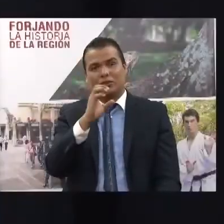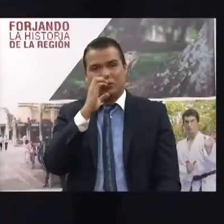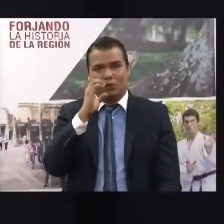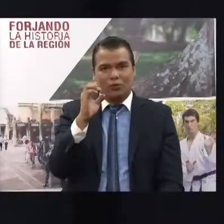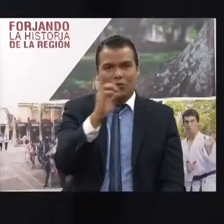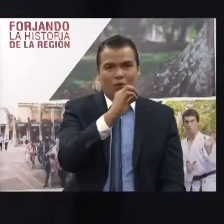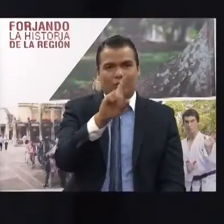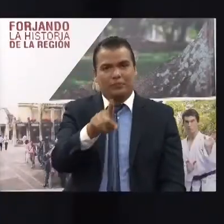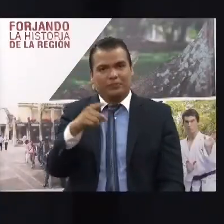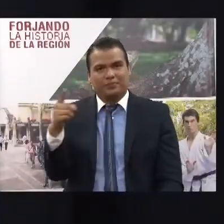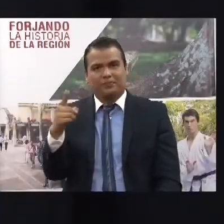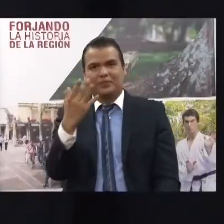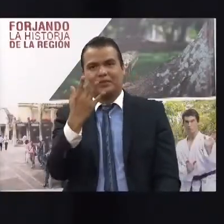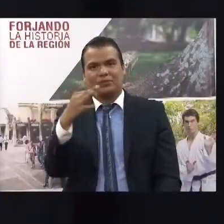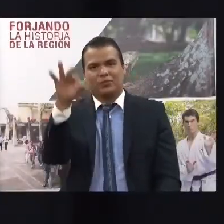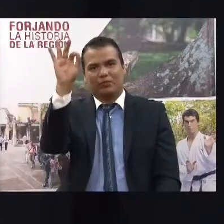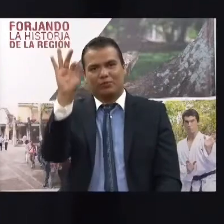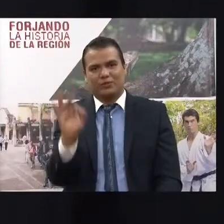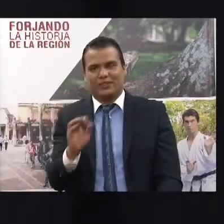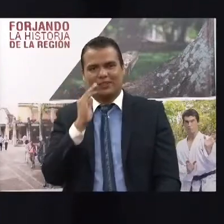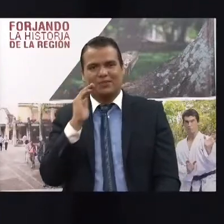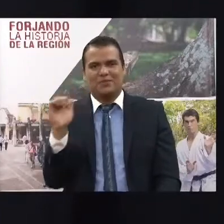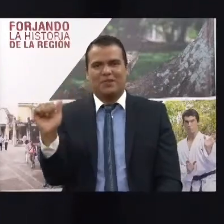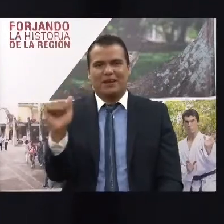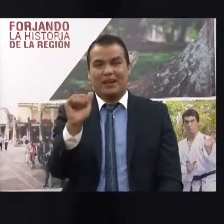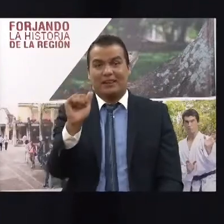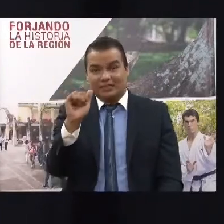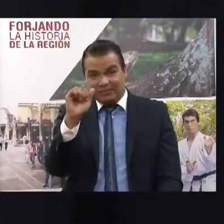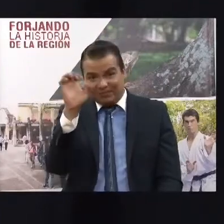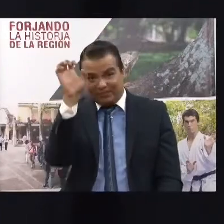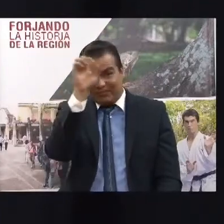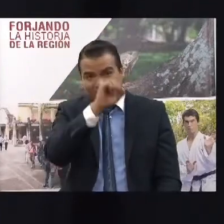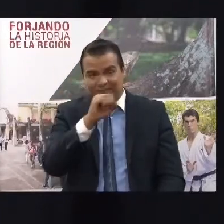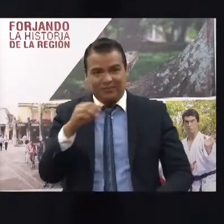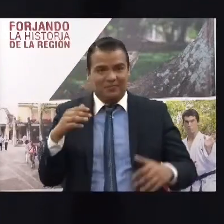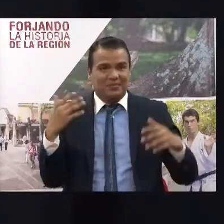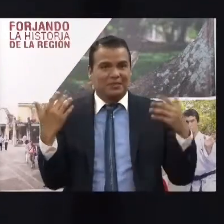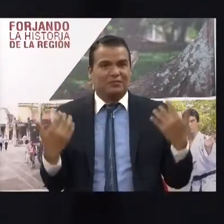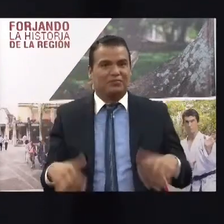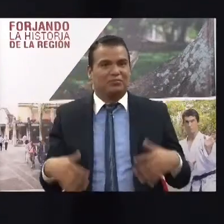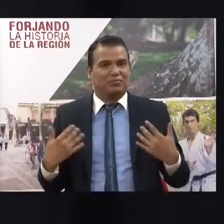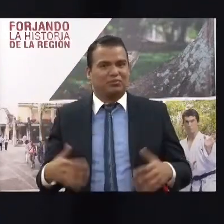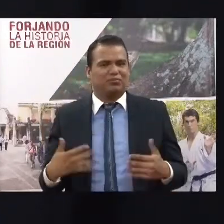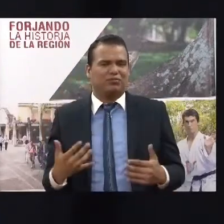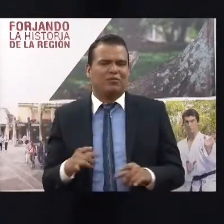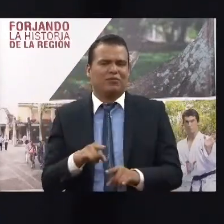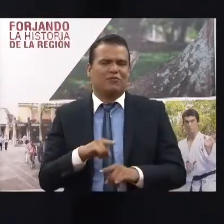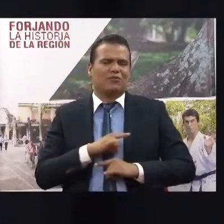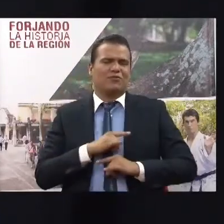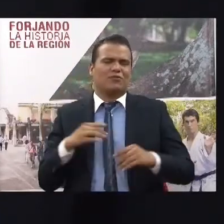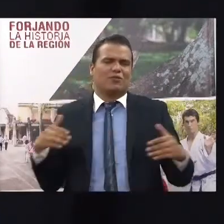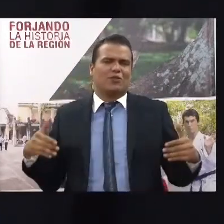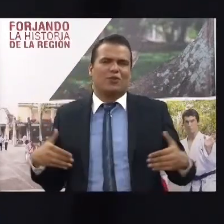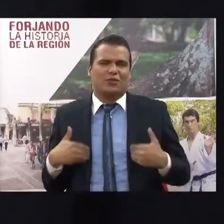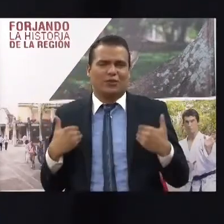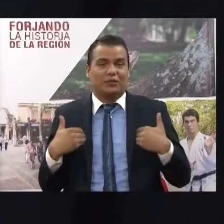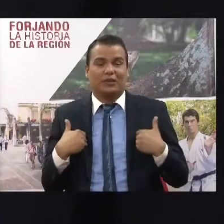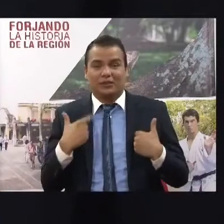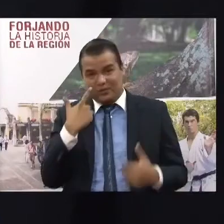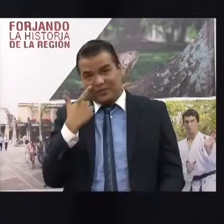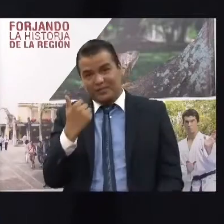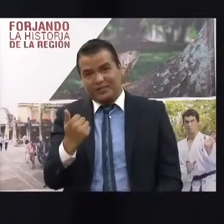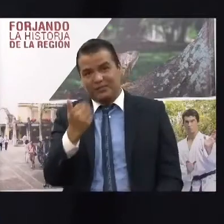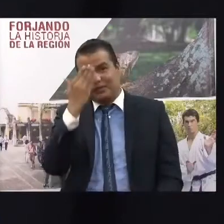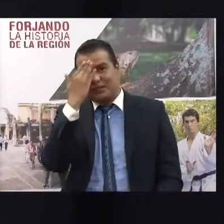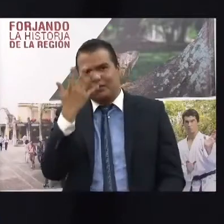hombres y 50% de mujeres, lo cual para nosotros es altamente satisfactorio por todo